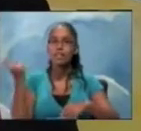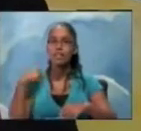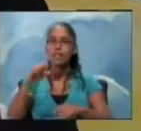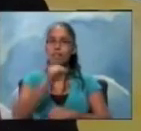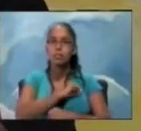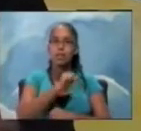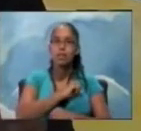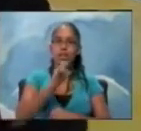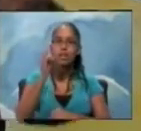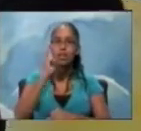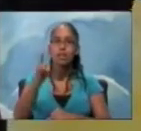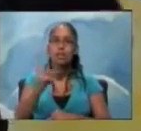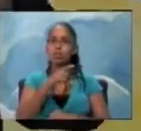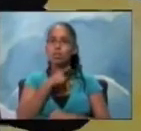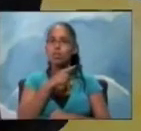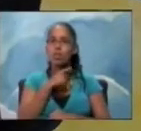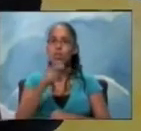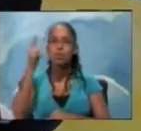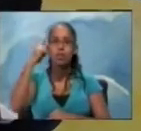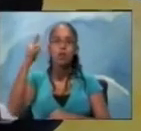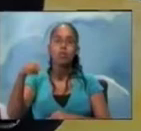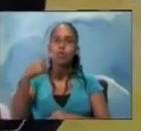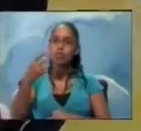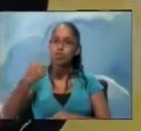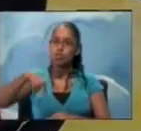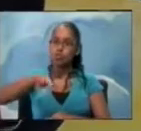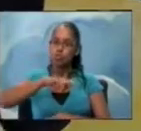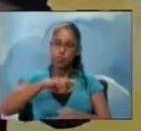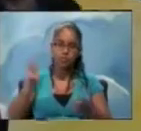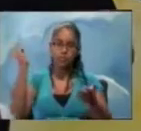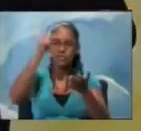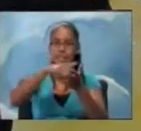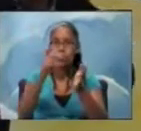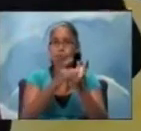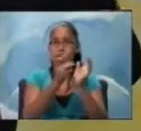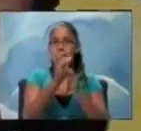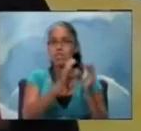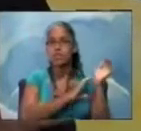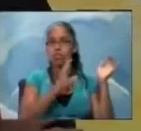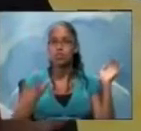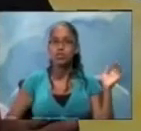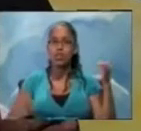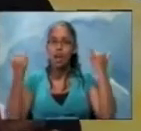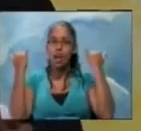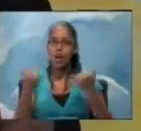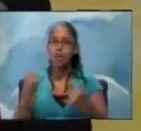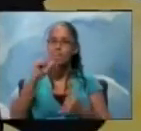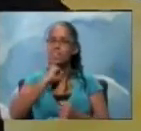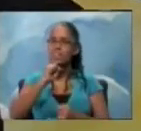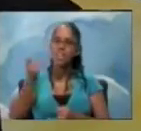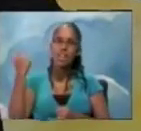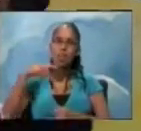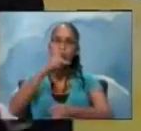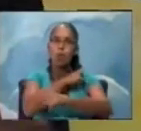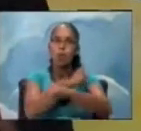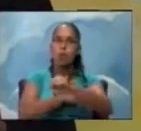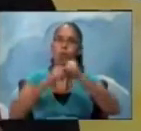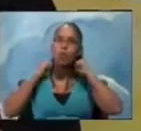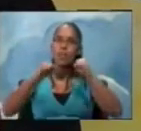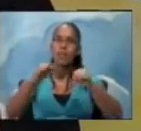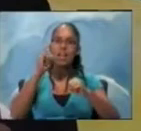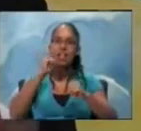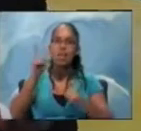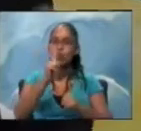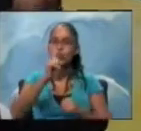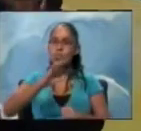el diablo los dañe. Sepa que cuando nosotros llegamos a Jesucristo, ahora es que tenemos poder. El diablo no puede hacernos